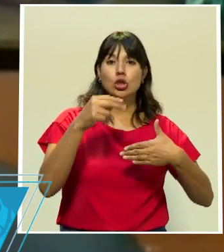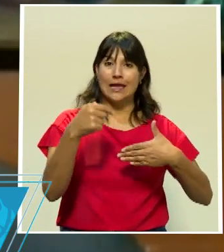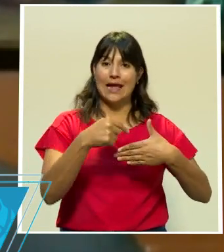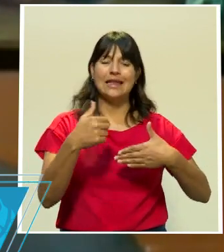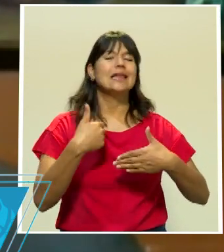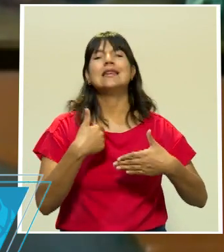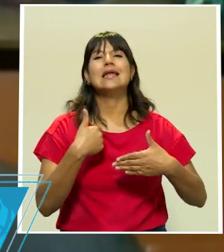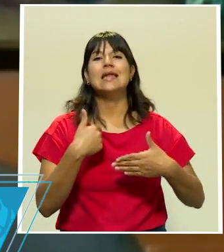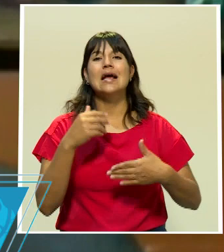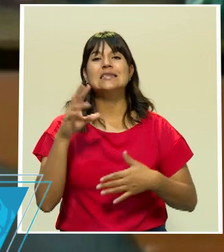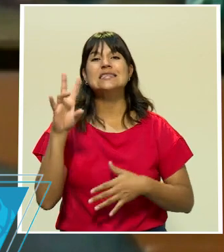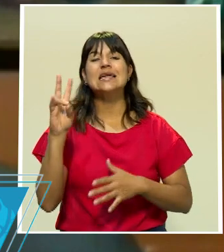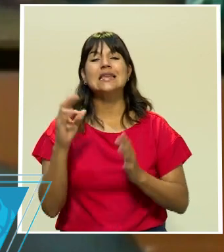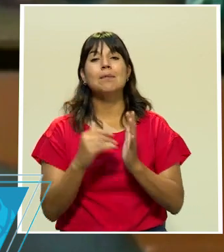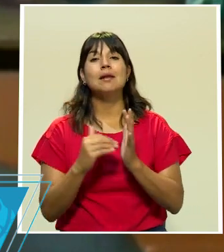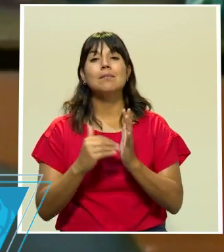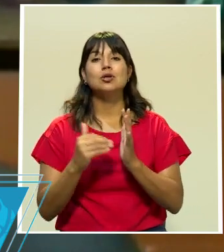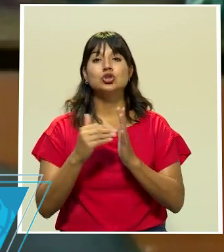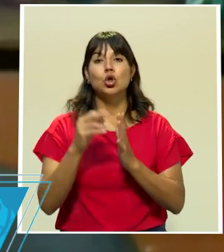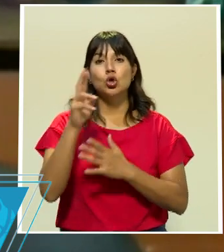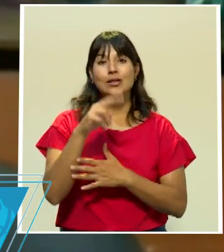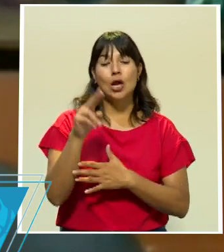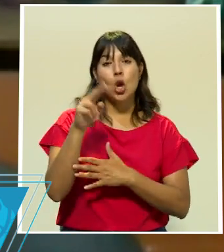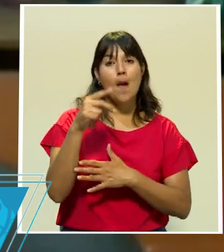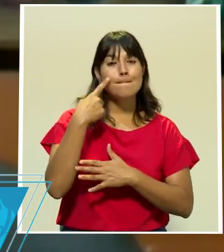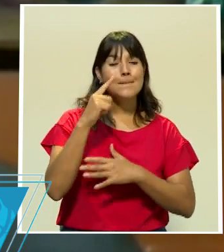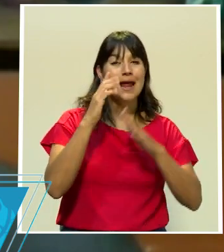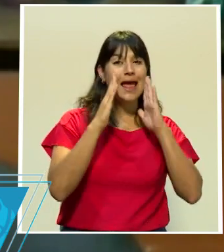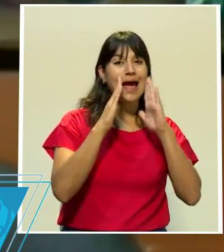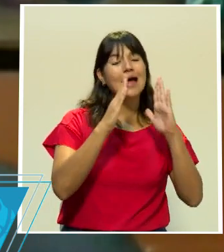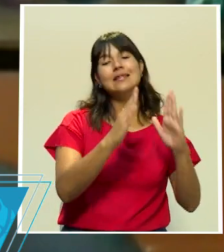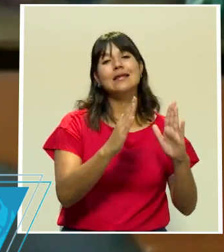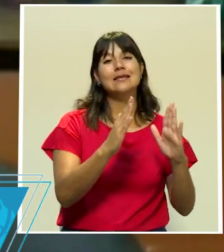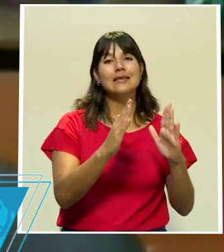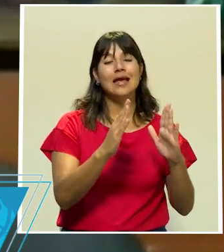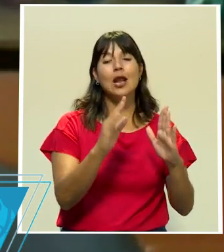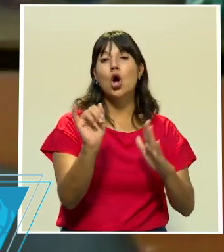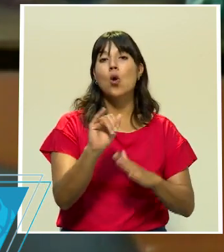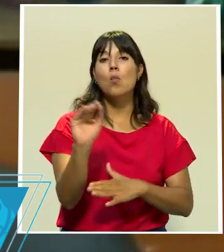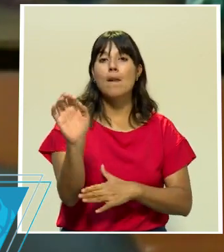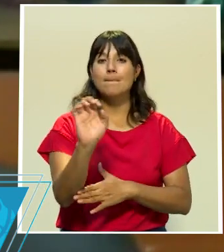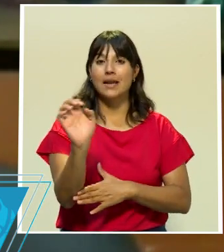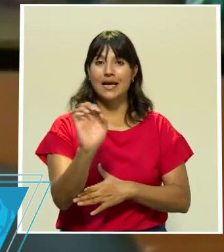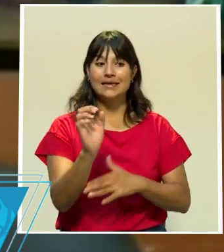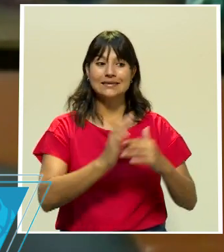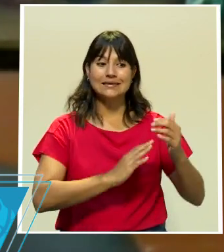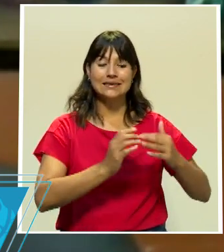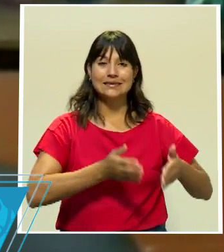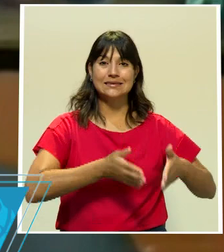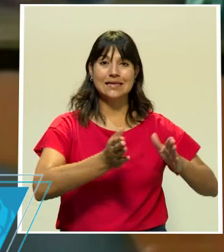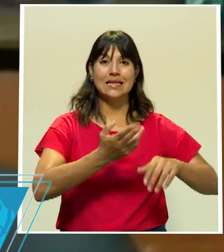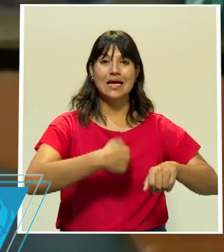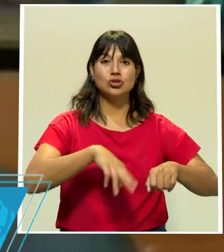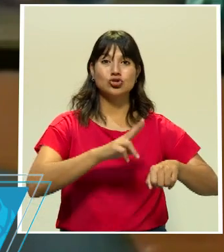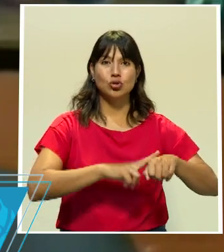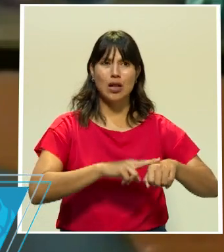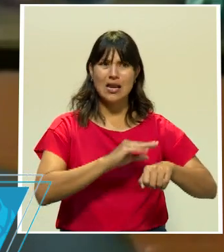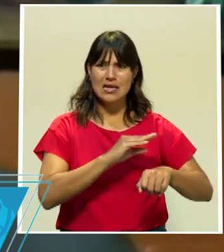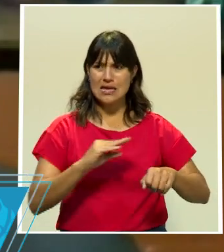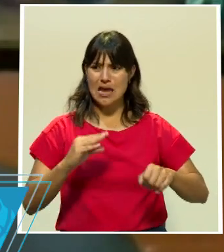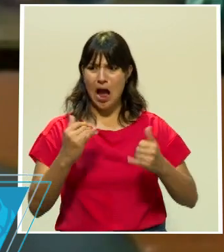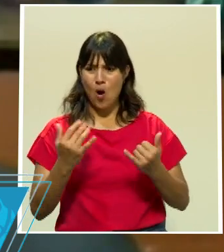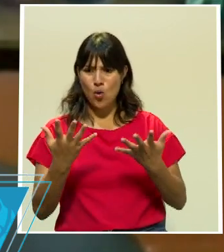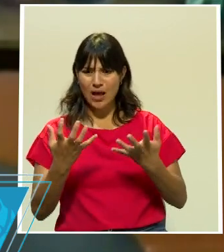habían presupuestado más de 7,000 millones de colones para atender de forma de emergencia rutas nacionales y que se esté hablando de